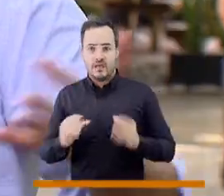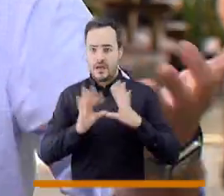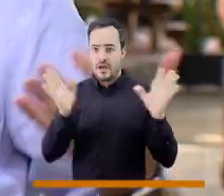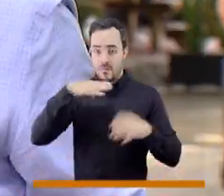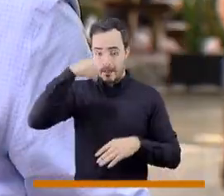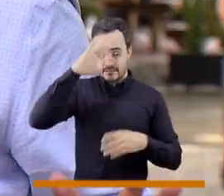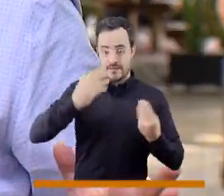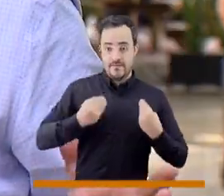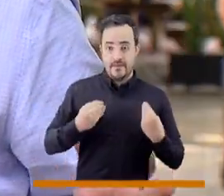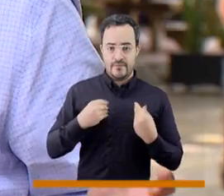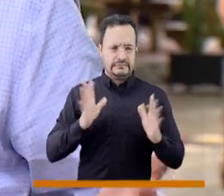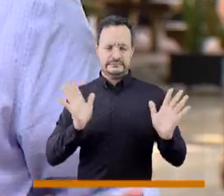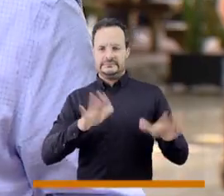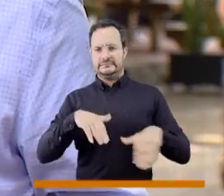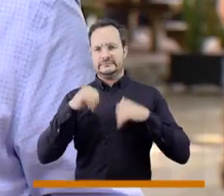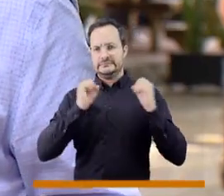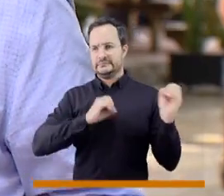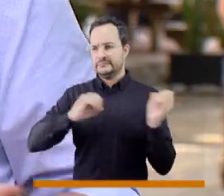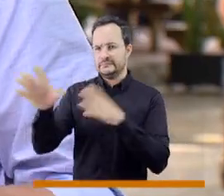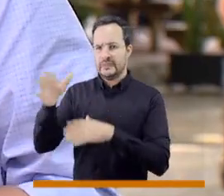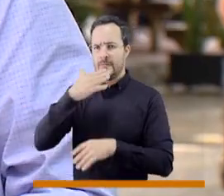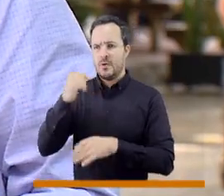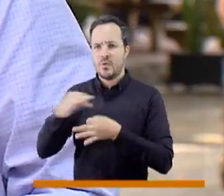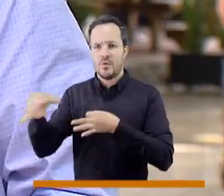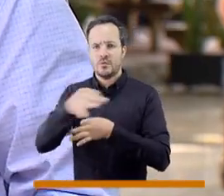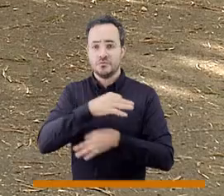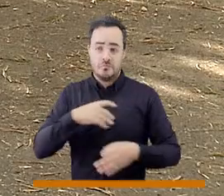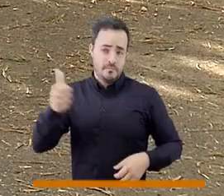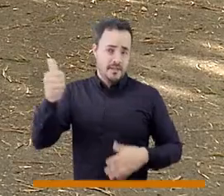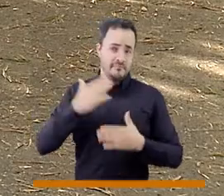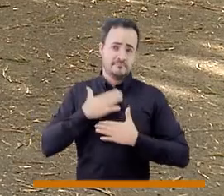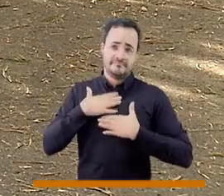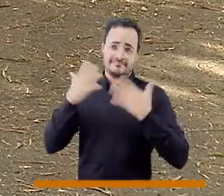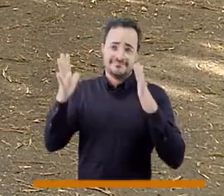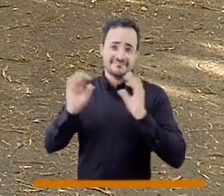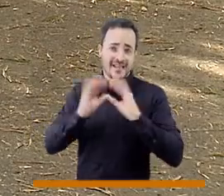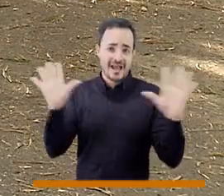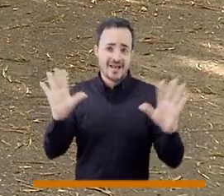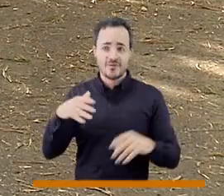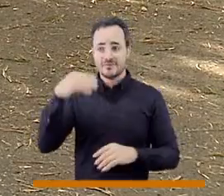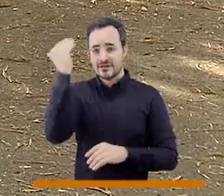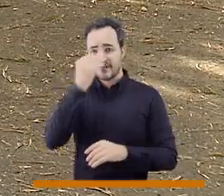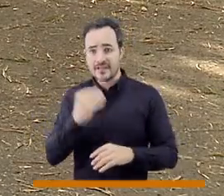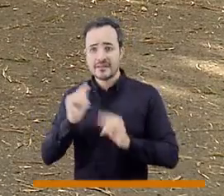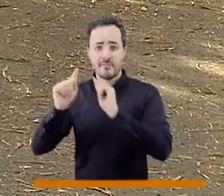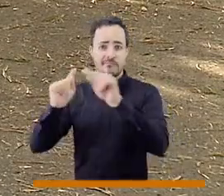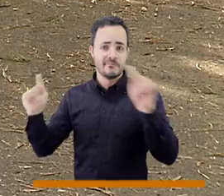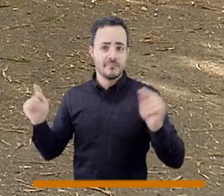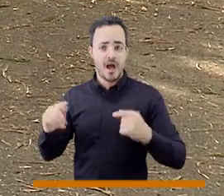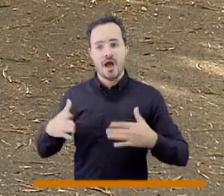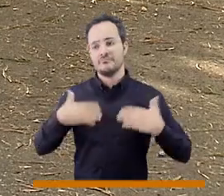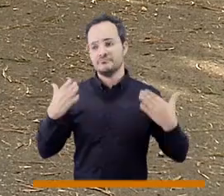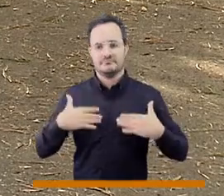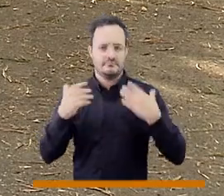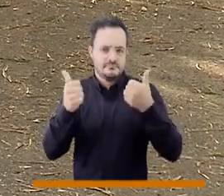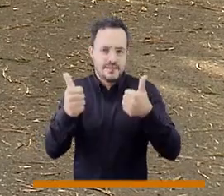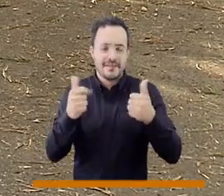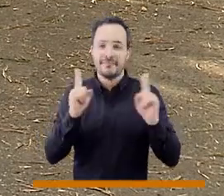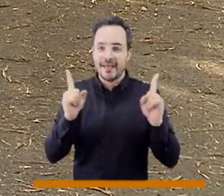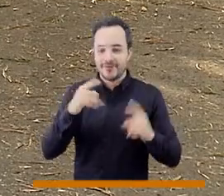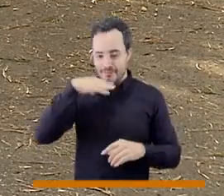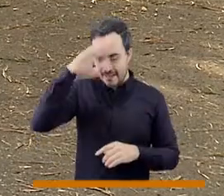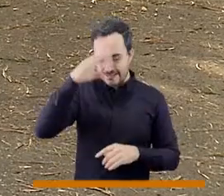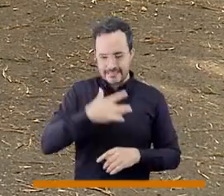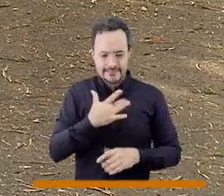metropolitana que están recibiendo medellinenses, porque se tienen que ir de acá. Muy bueno por ellos, muy bueno por Sabaneta, pero